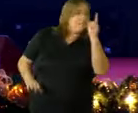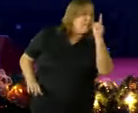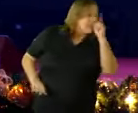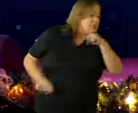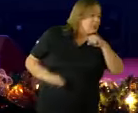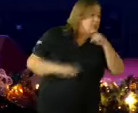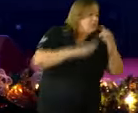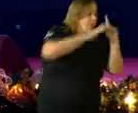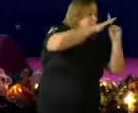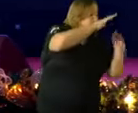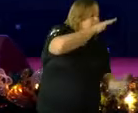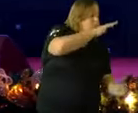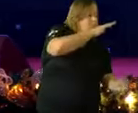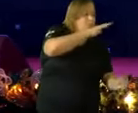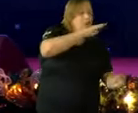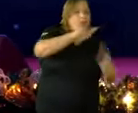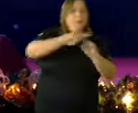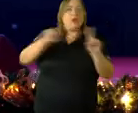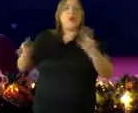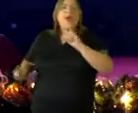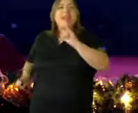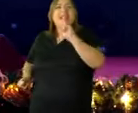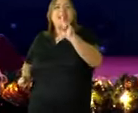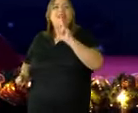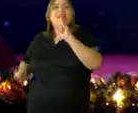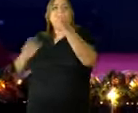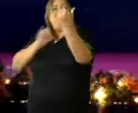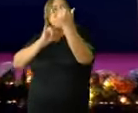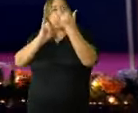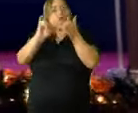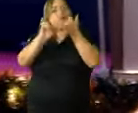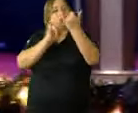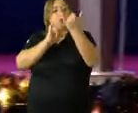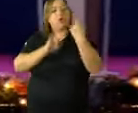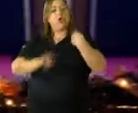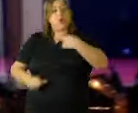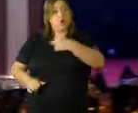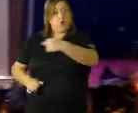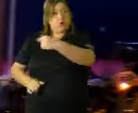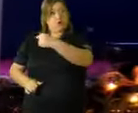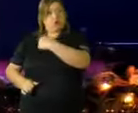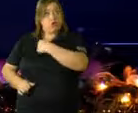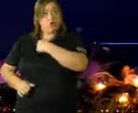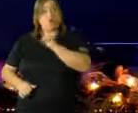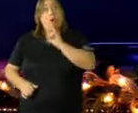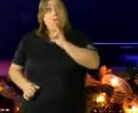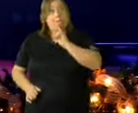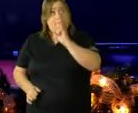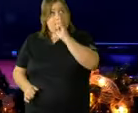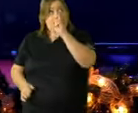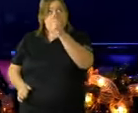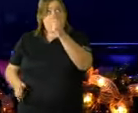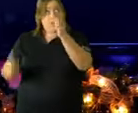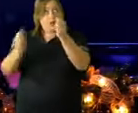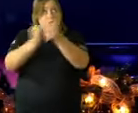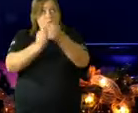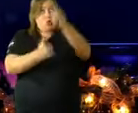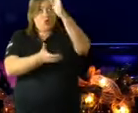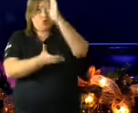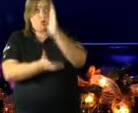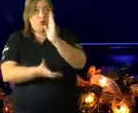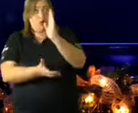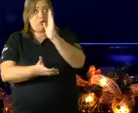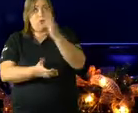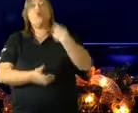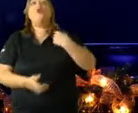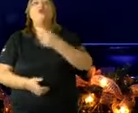pero la verdad permanece para siempre. Y los que estamos en la verdad, y más allá, estamos llamados a